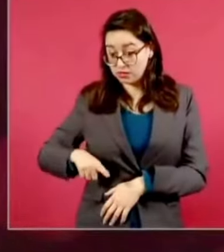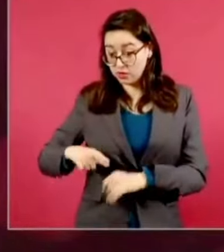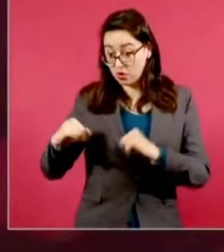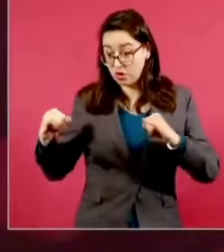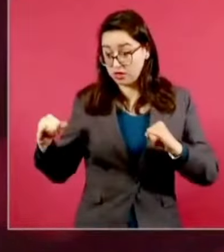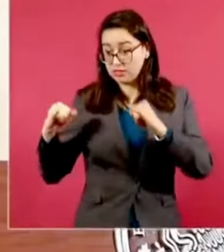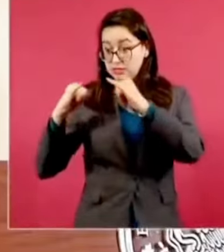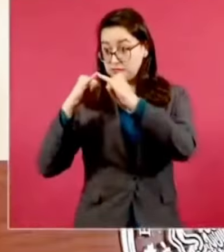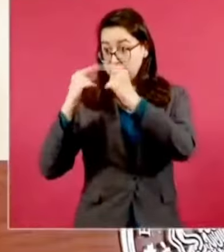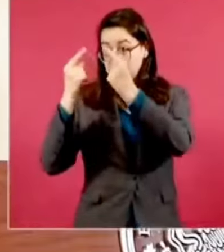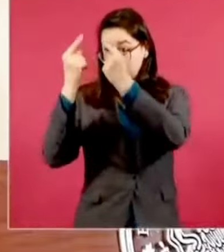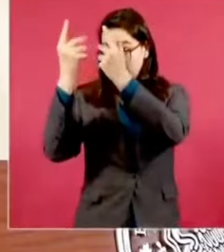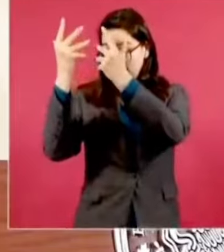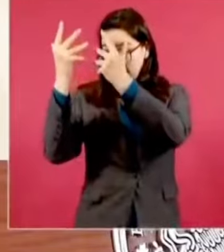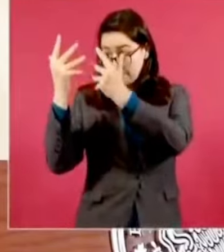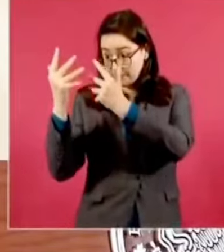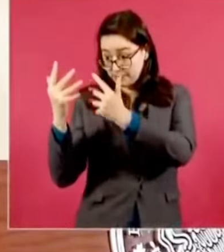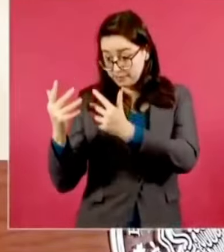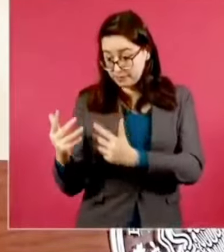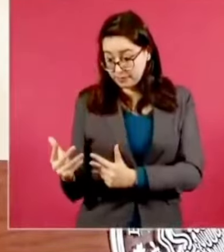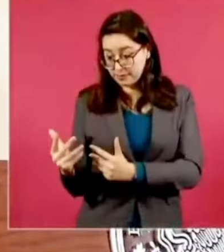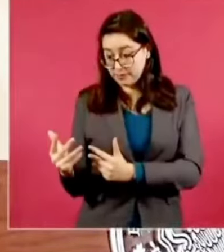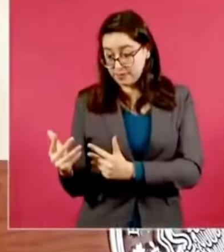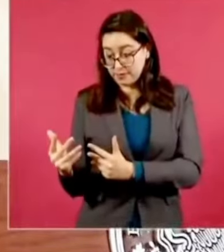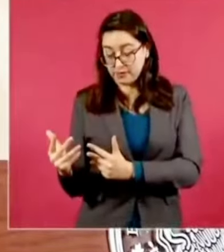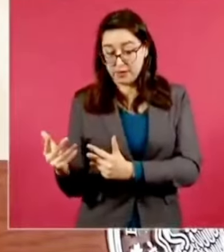para proteger